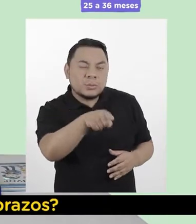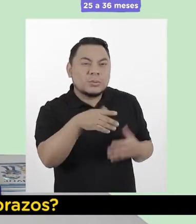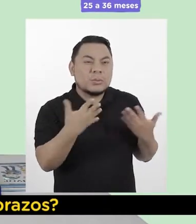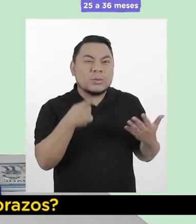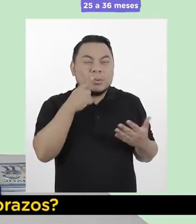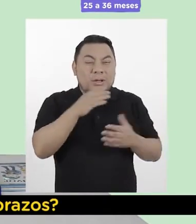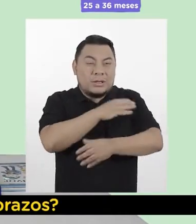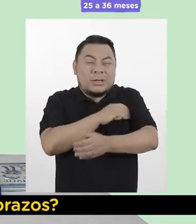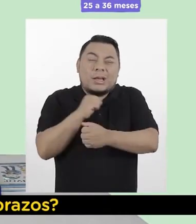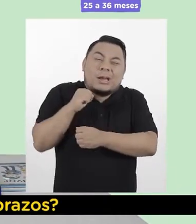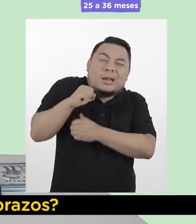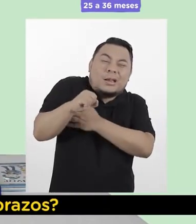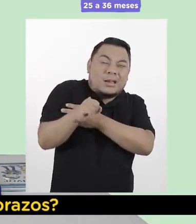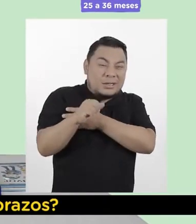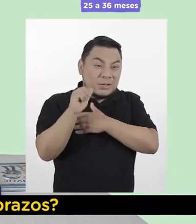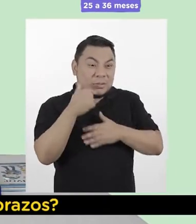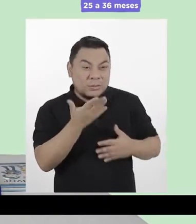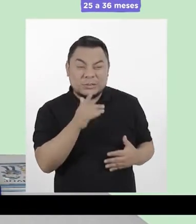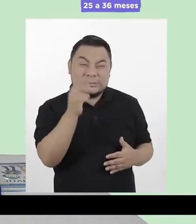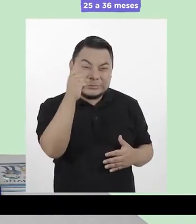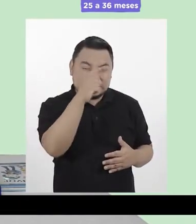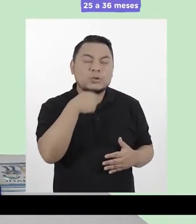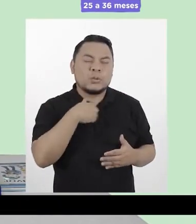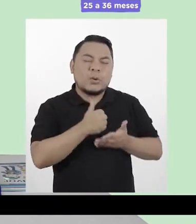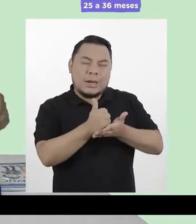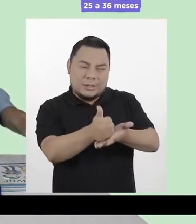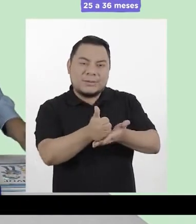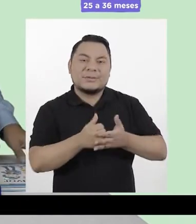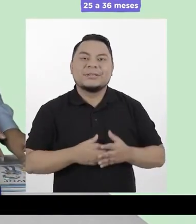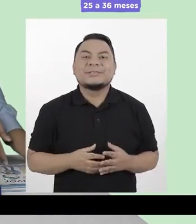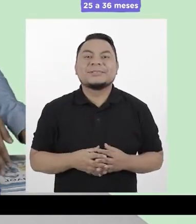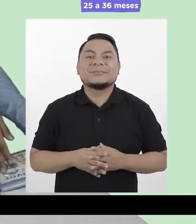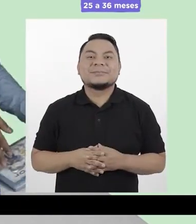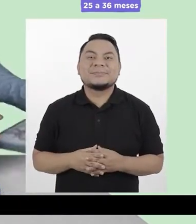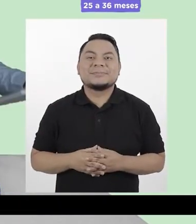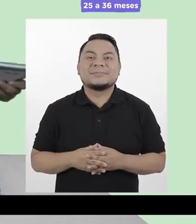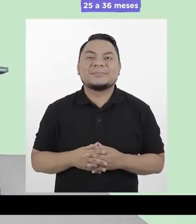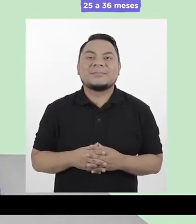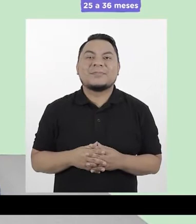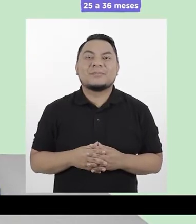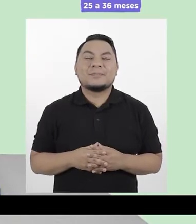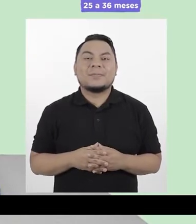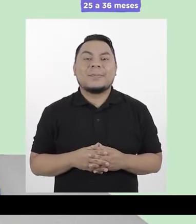Jorge, ¿te cuesta mucho estirar tus brazos? Yo te voy a ayudar.